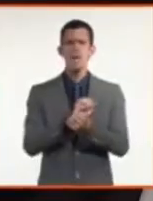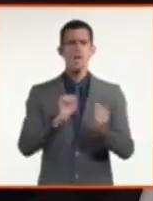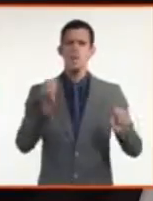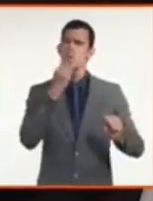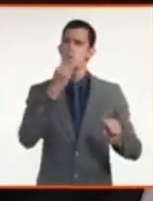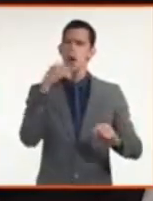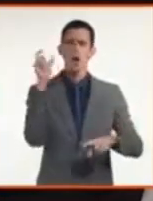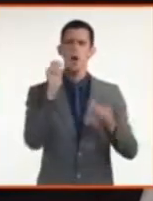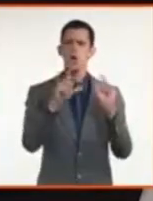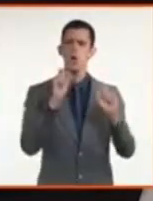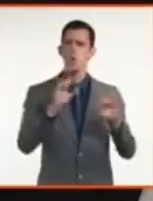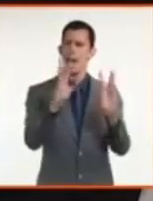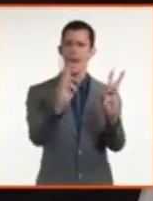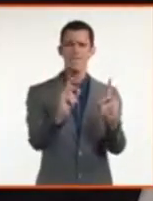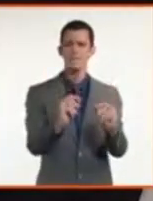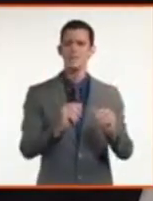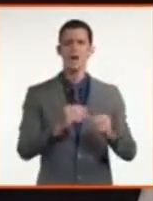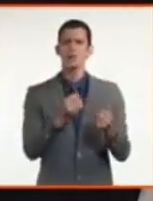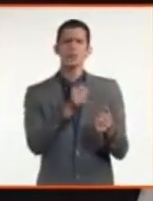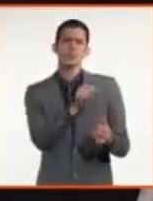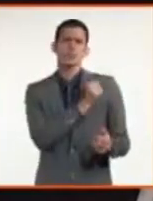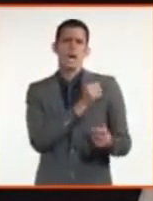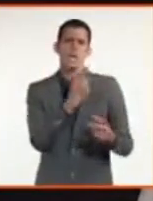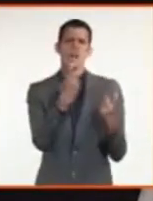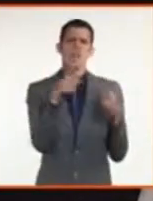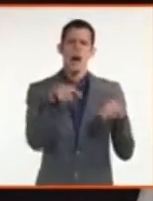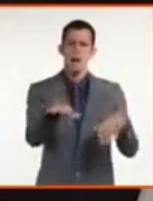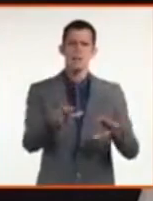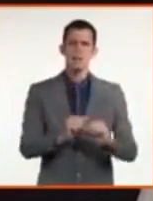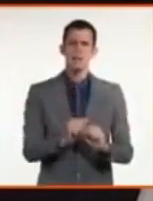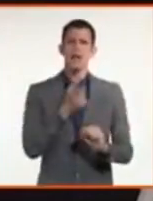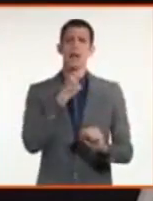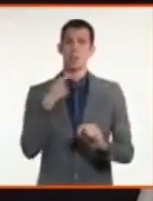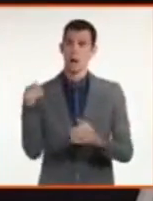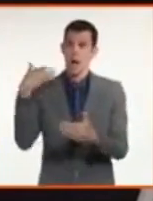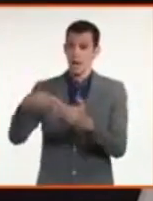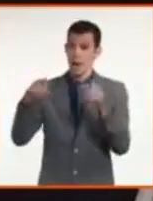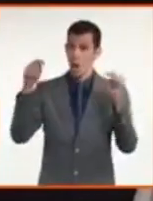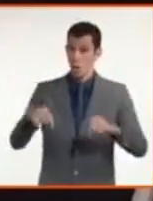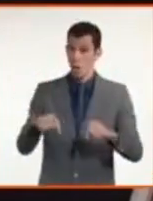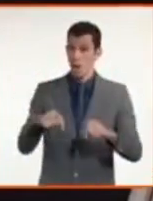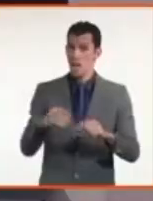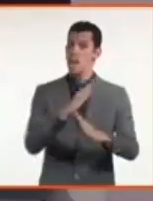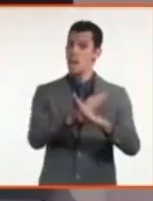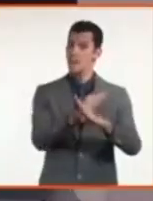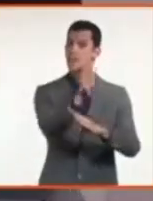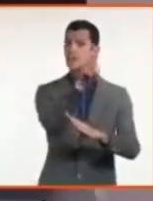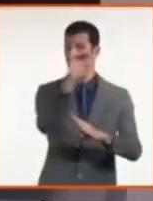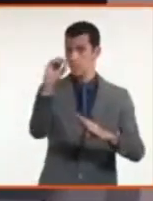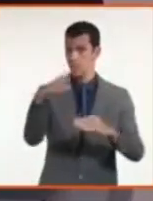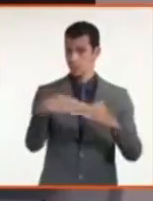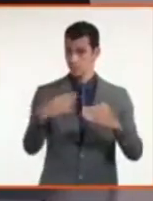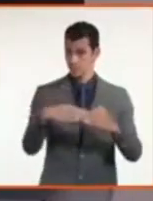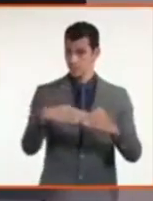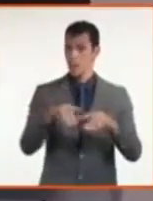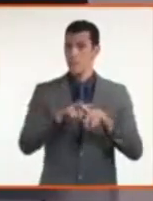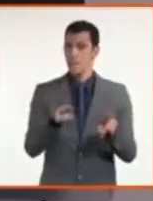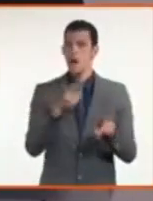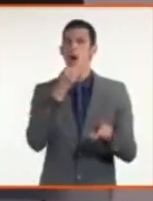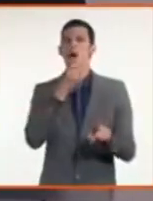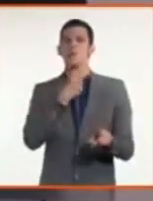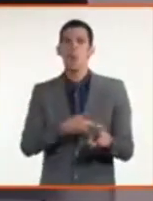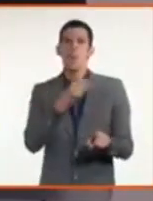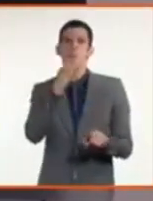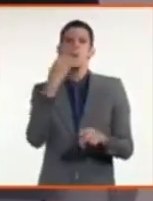igual que depende yo vendo es que depende de la fuente no pero ahí está el